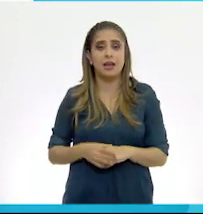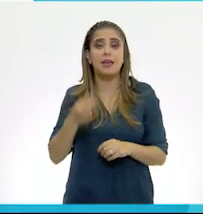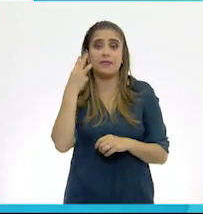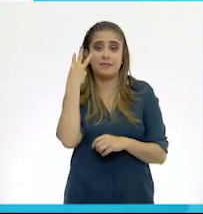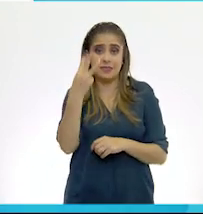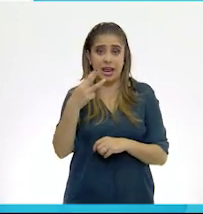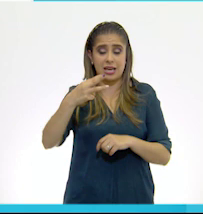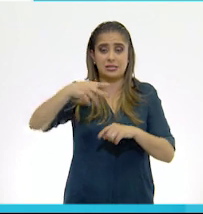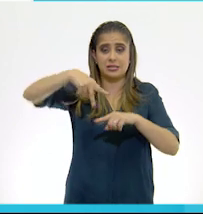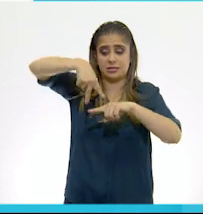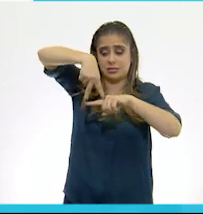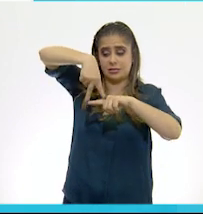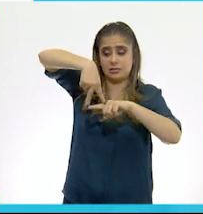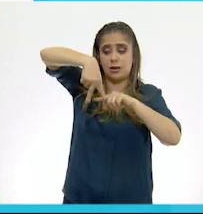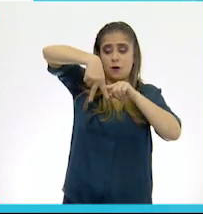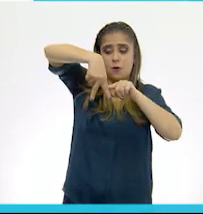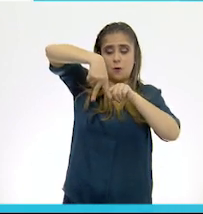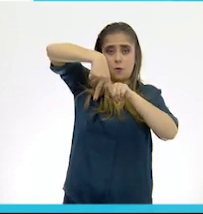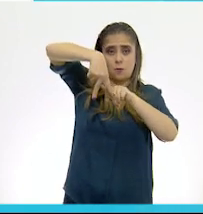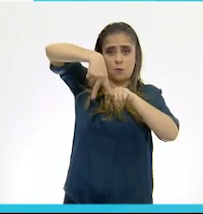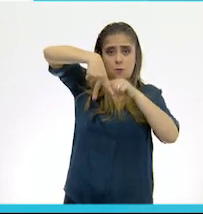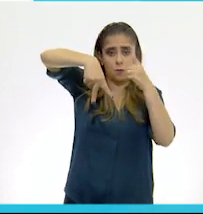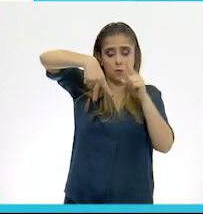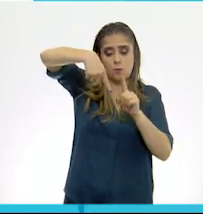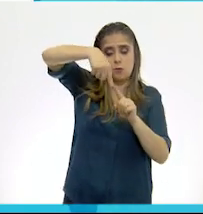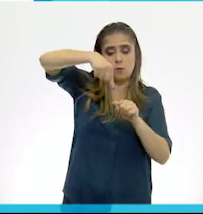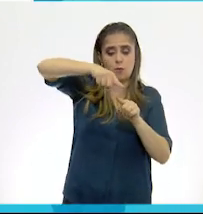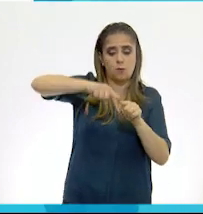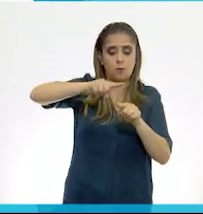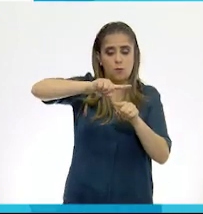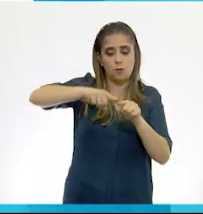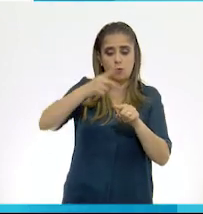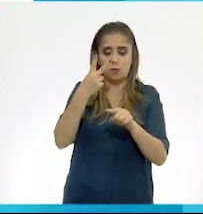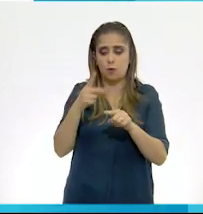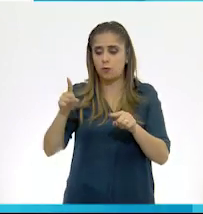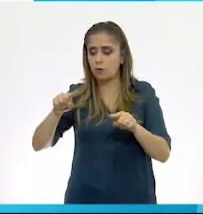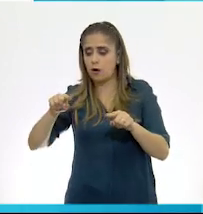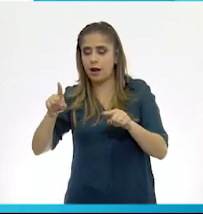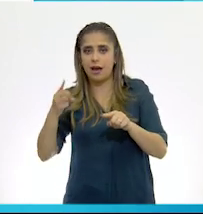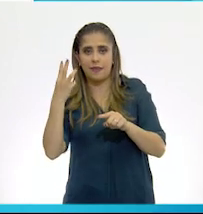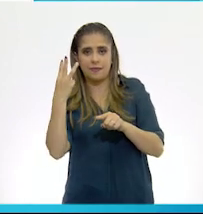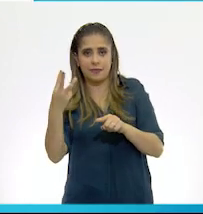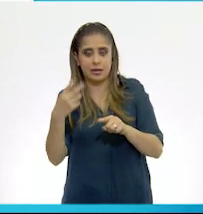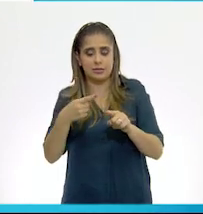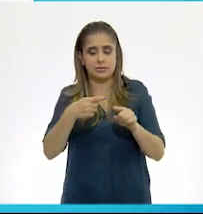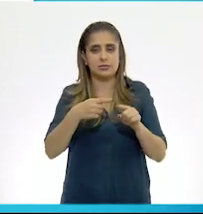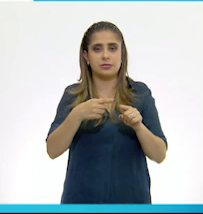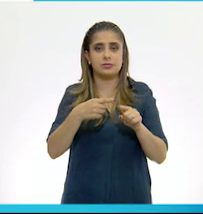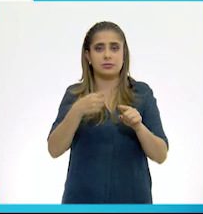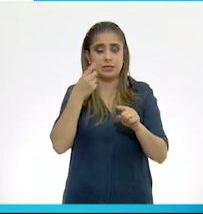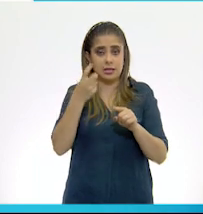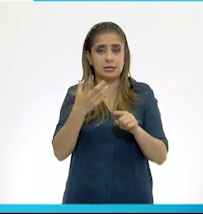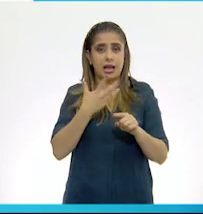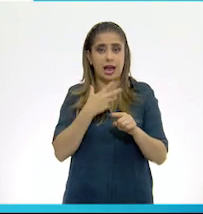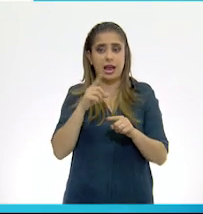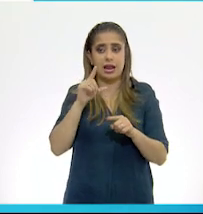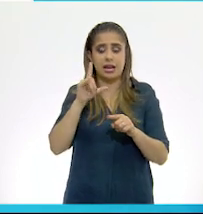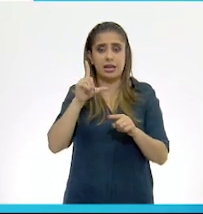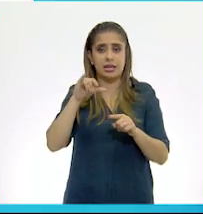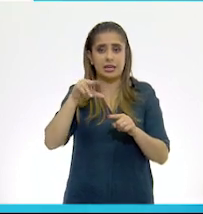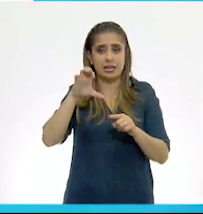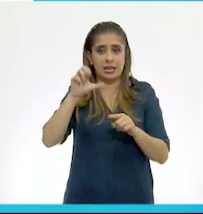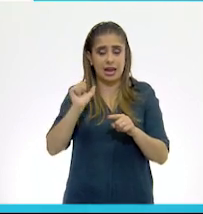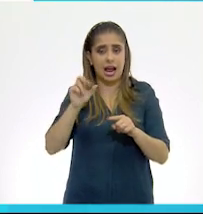tres vértices y su superficie está delimitada por líneas rectas, que ya nos había dicho